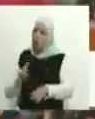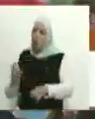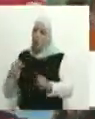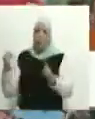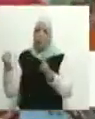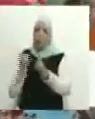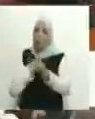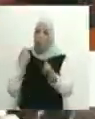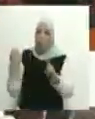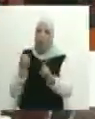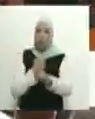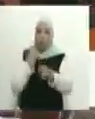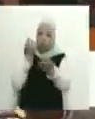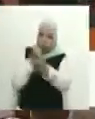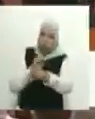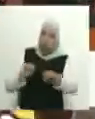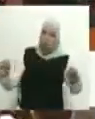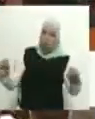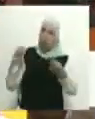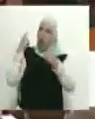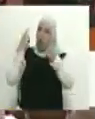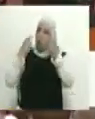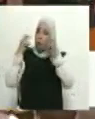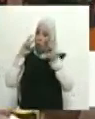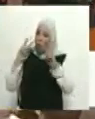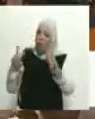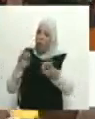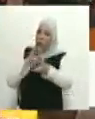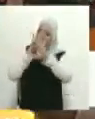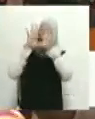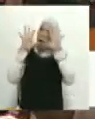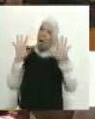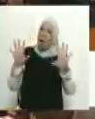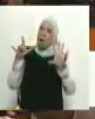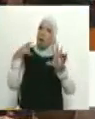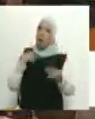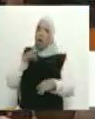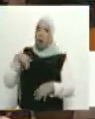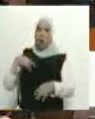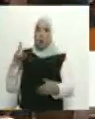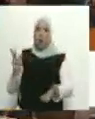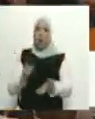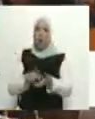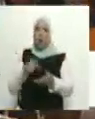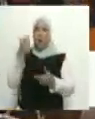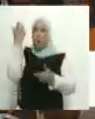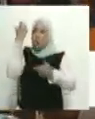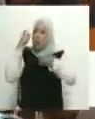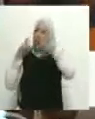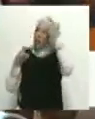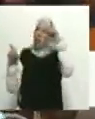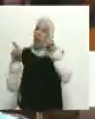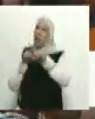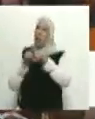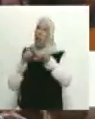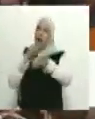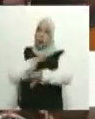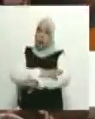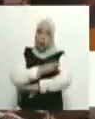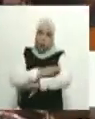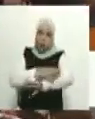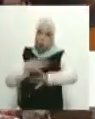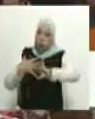pero también con su mirada. Nosotros estamos ahí en la presencia del legado del comandante Hugo Chávez,